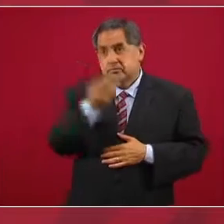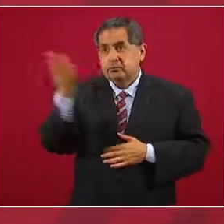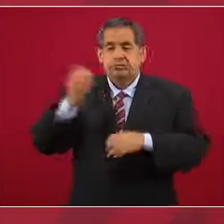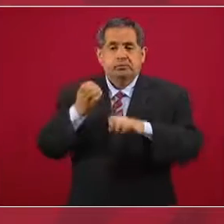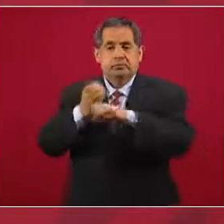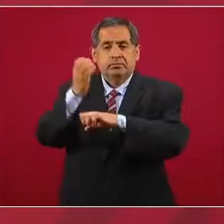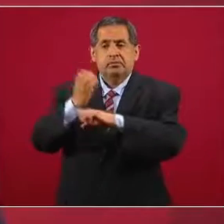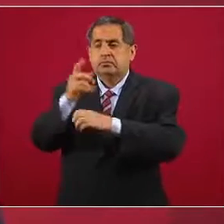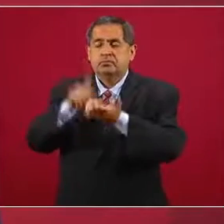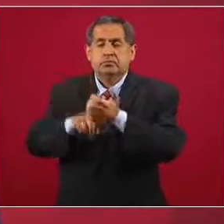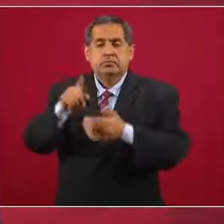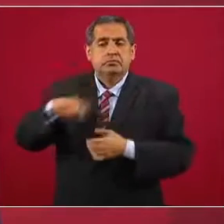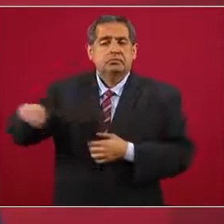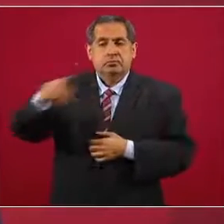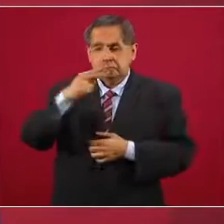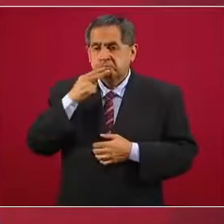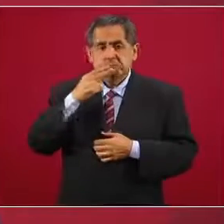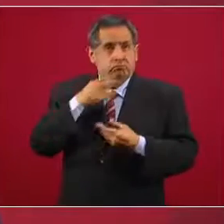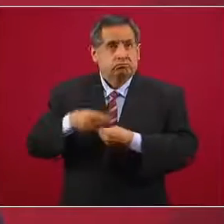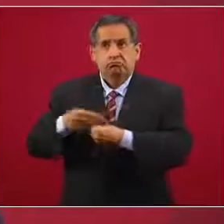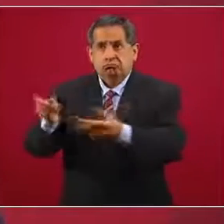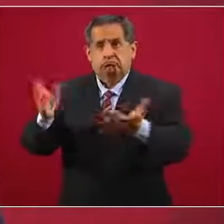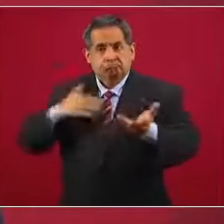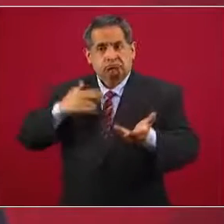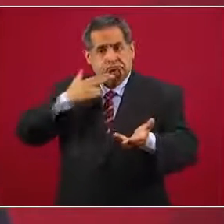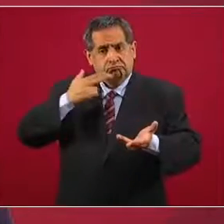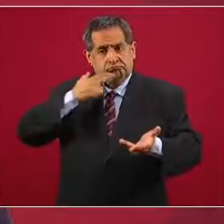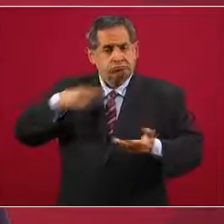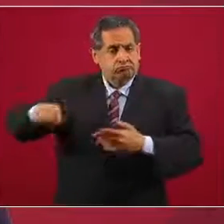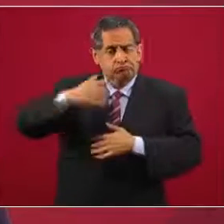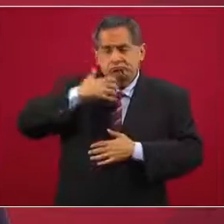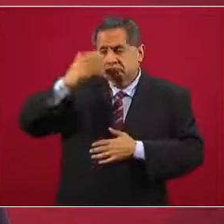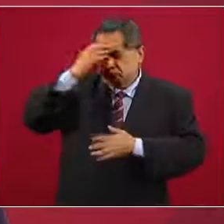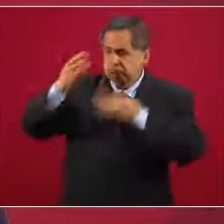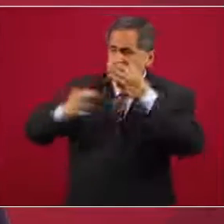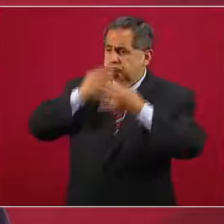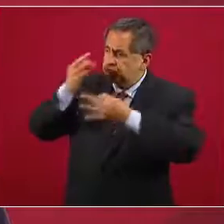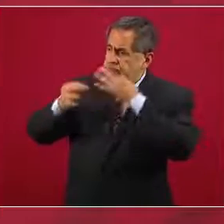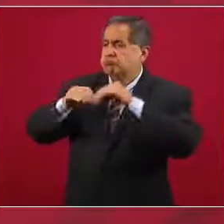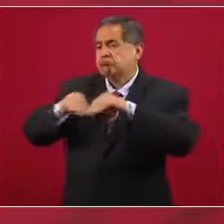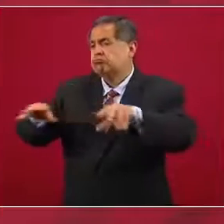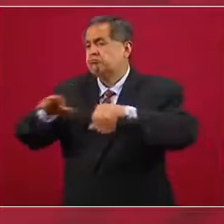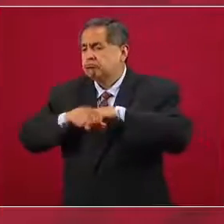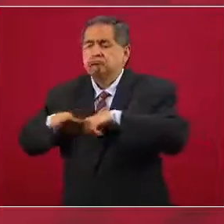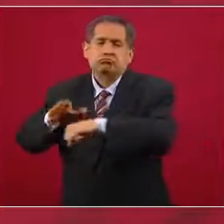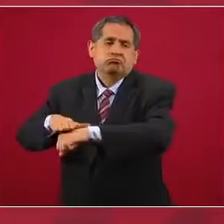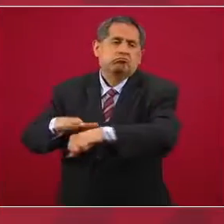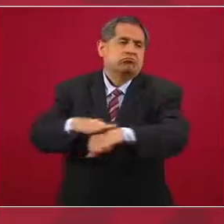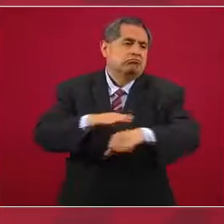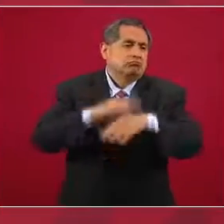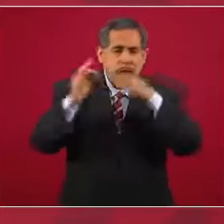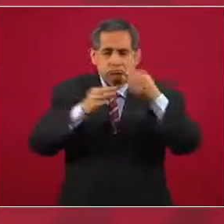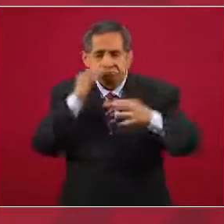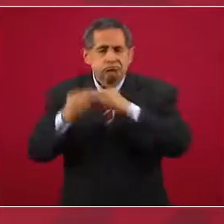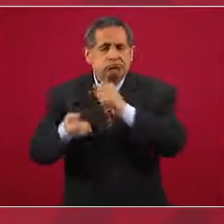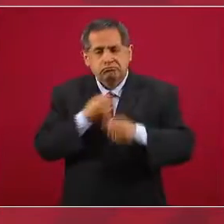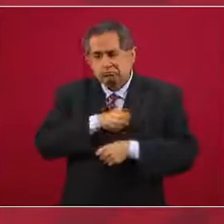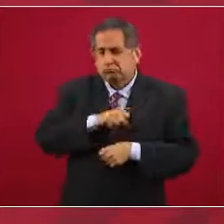federativas se utilizó ese material para hacer las distintas campañas de promoción de la